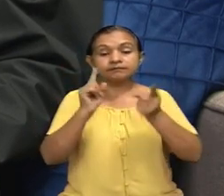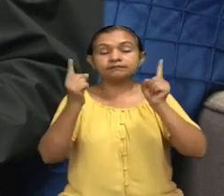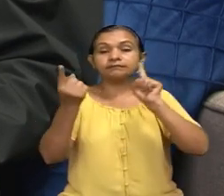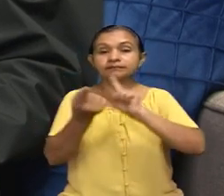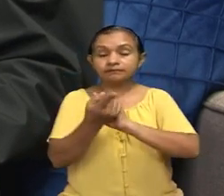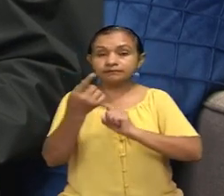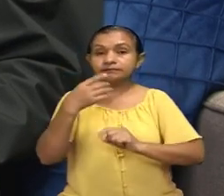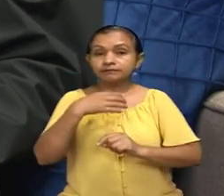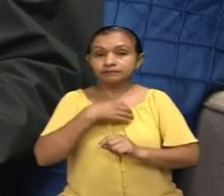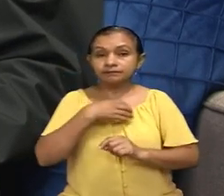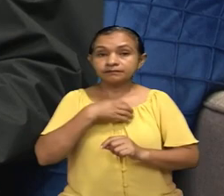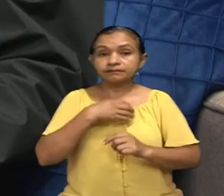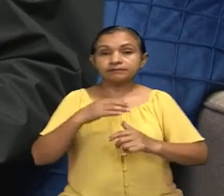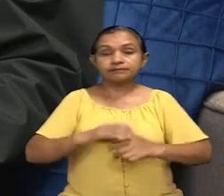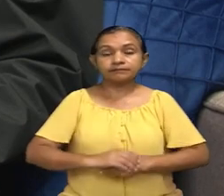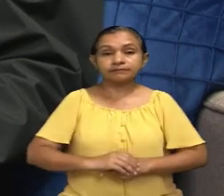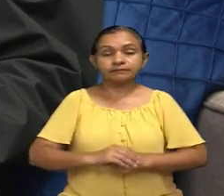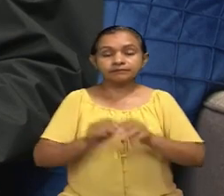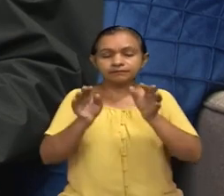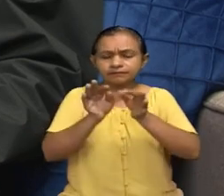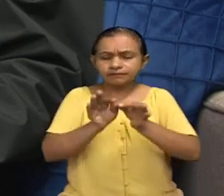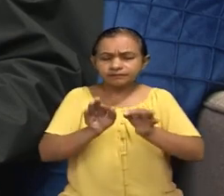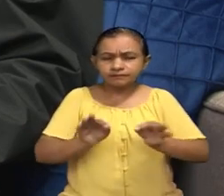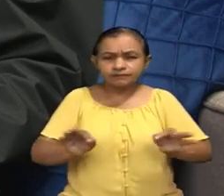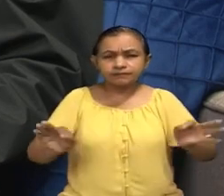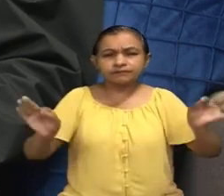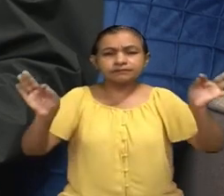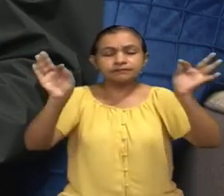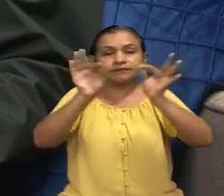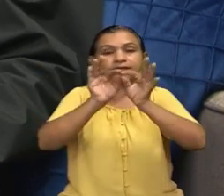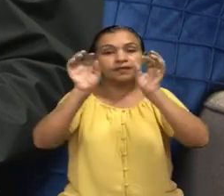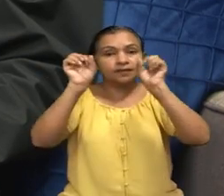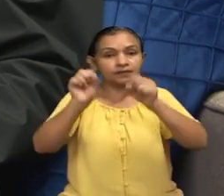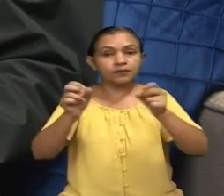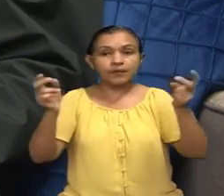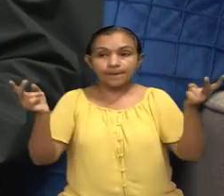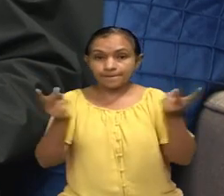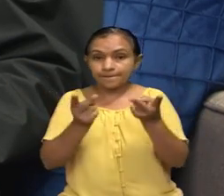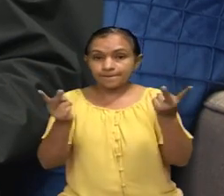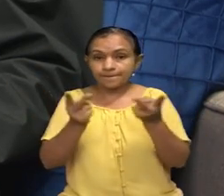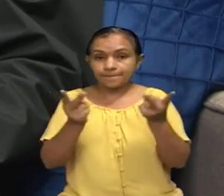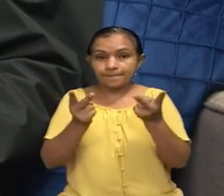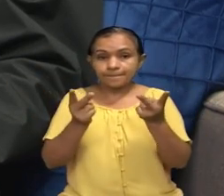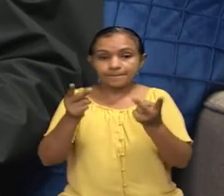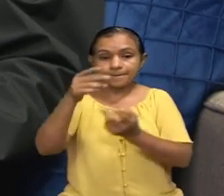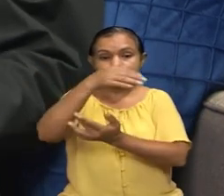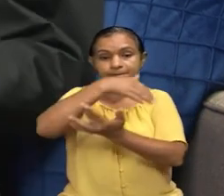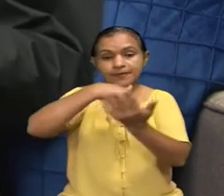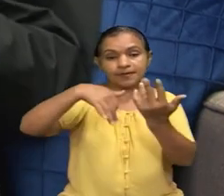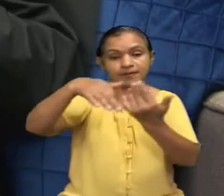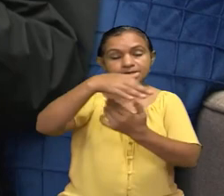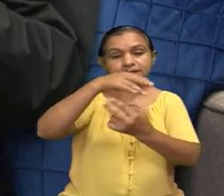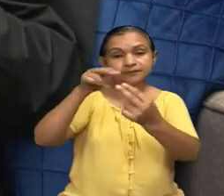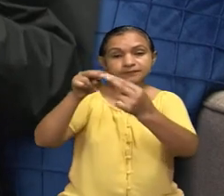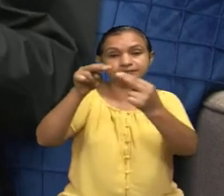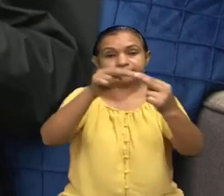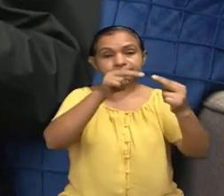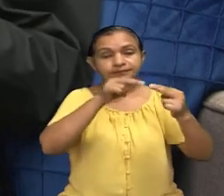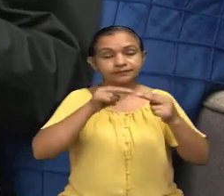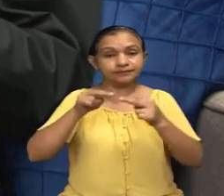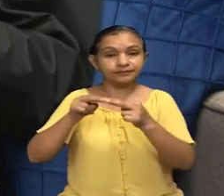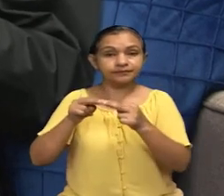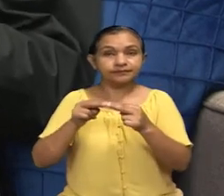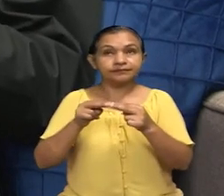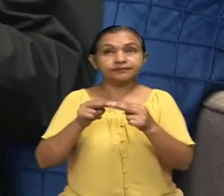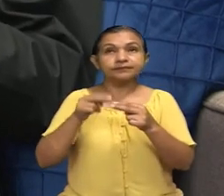transformaciones y la importancia de que podamos vivir en interrelaciones. Así como